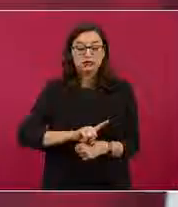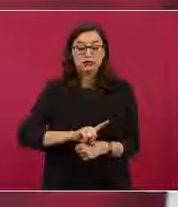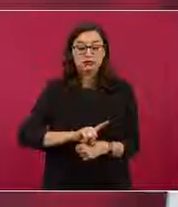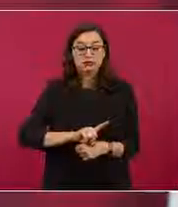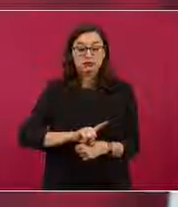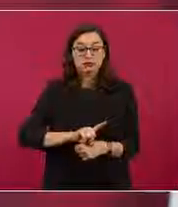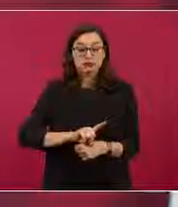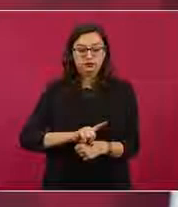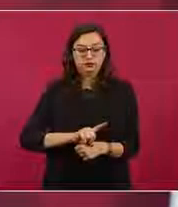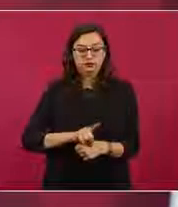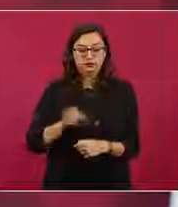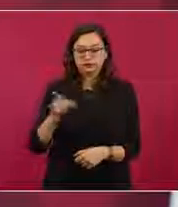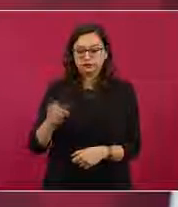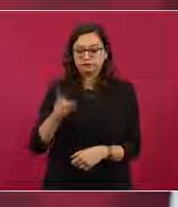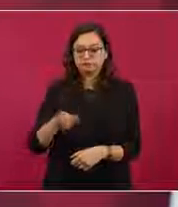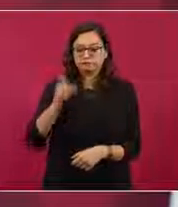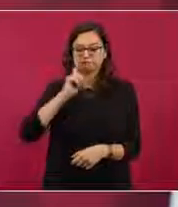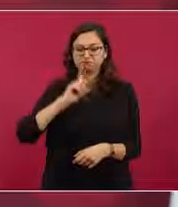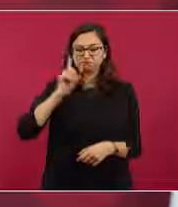cantante